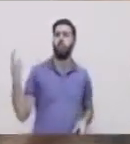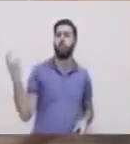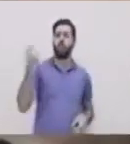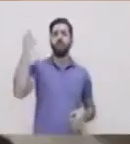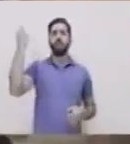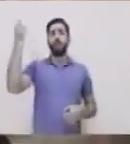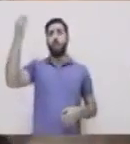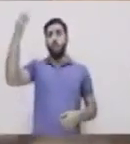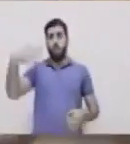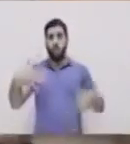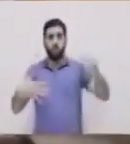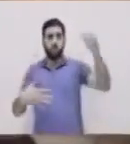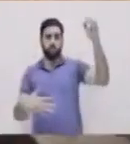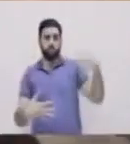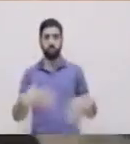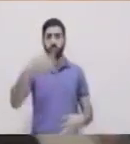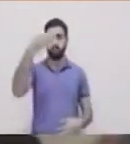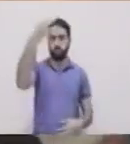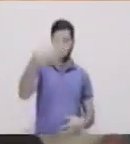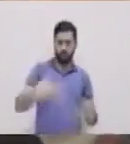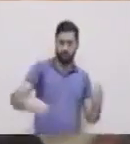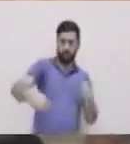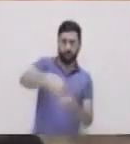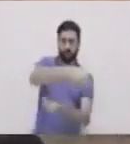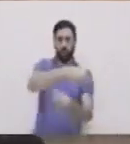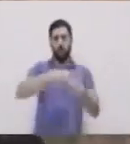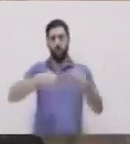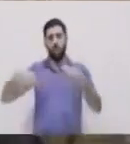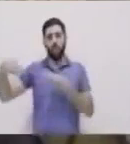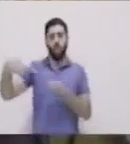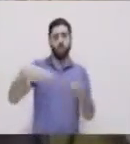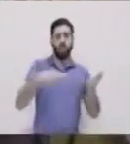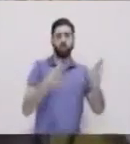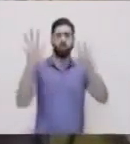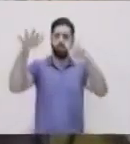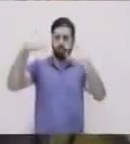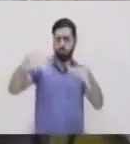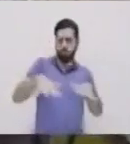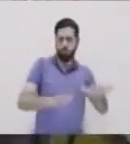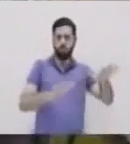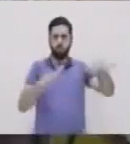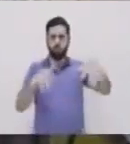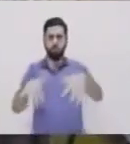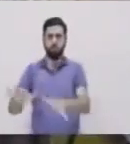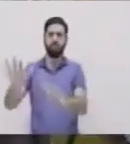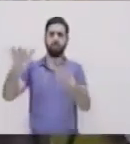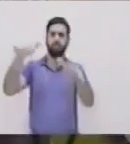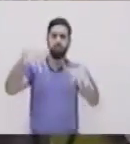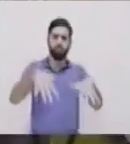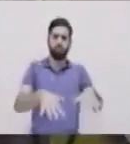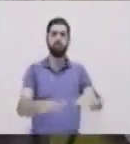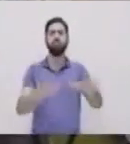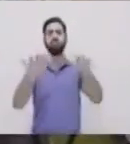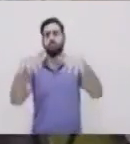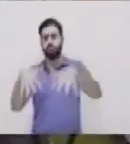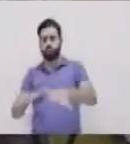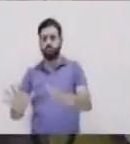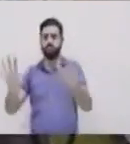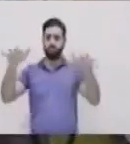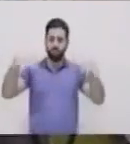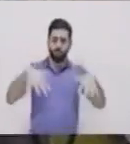prodigiosamente por cada gota de agua, devolver un torrente, un torrente,